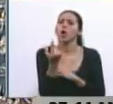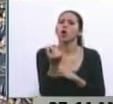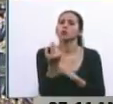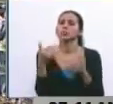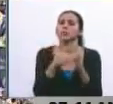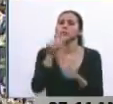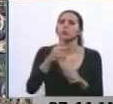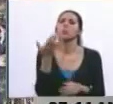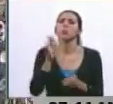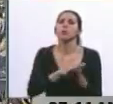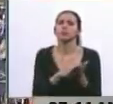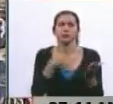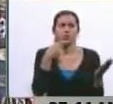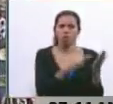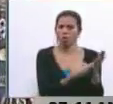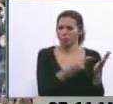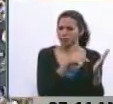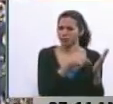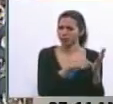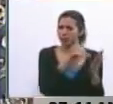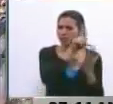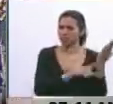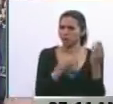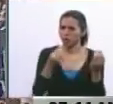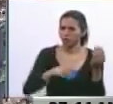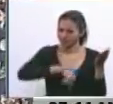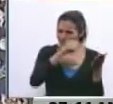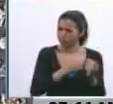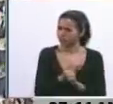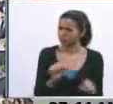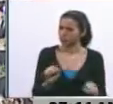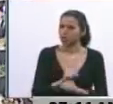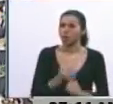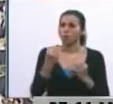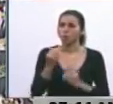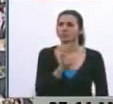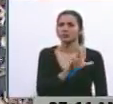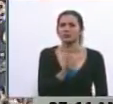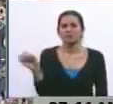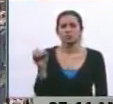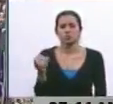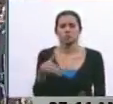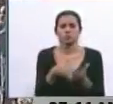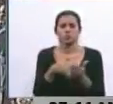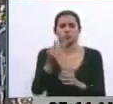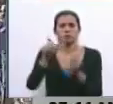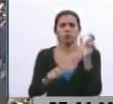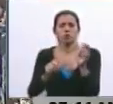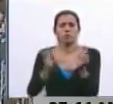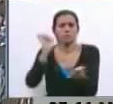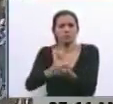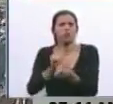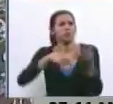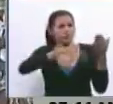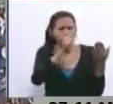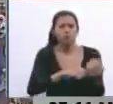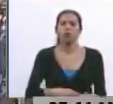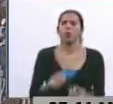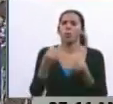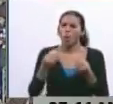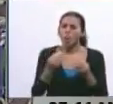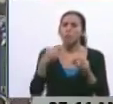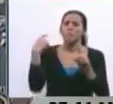muertos firmaron? ¿Cómo es que 1.300 privados de libertad firmaron? ¿Cómo es que más de